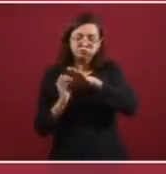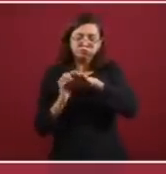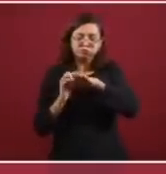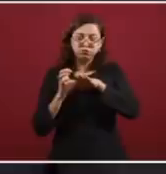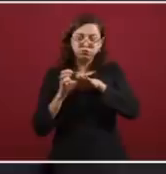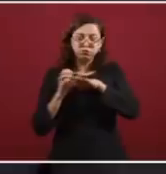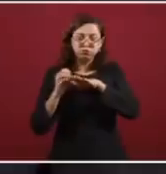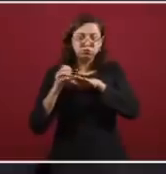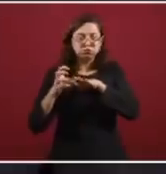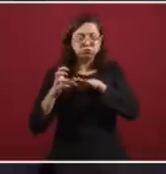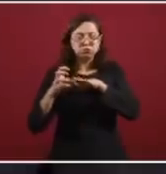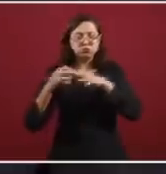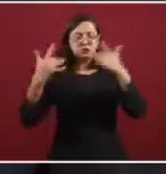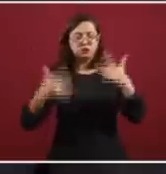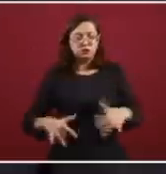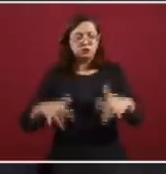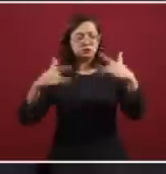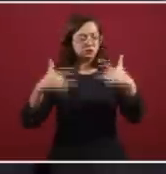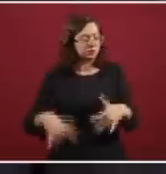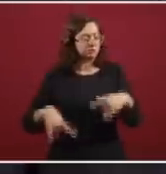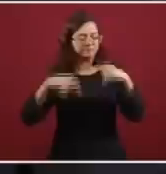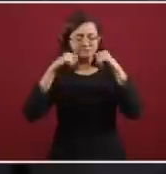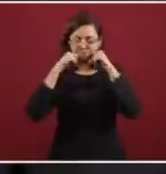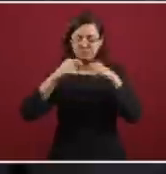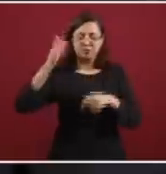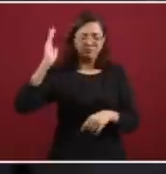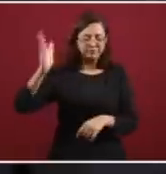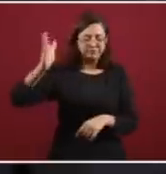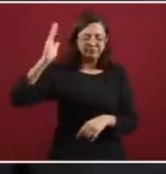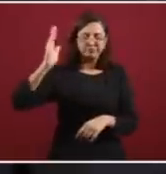y adelante, y adelante, y adelante, y adelante.